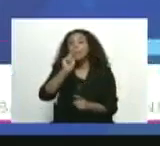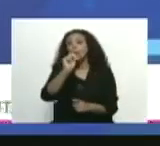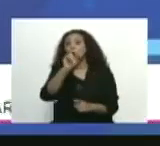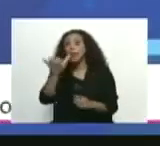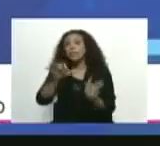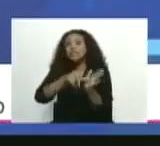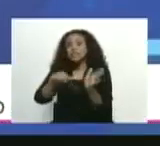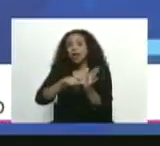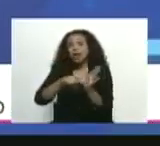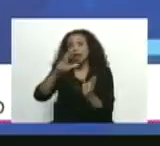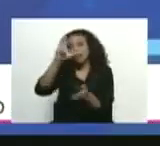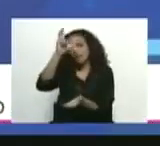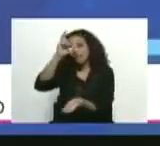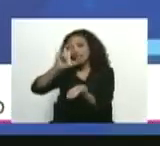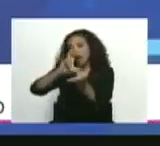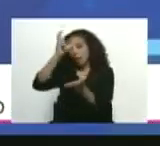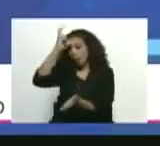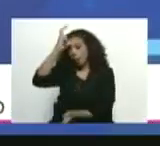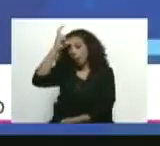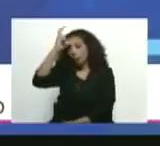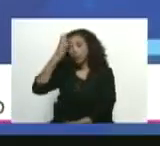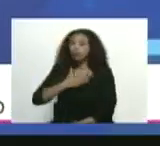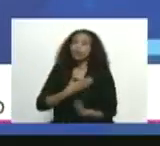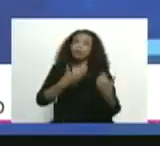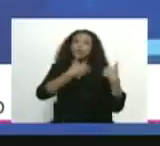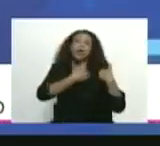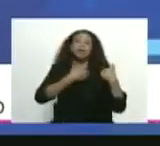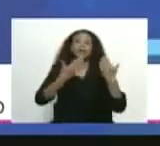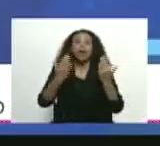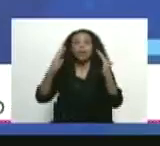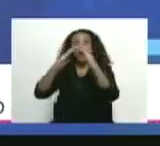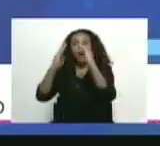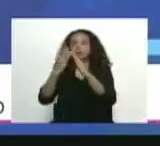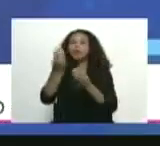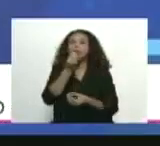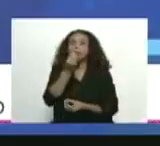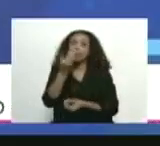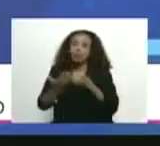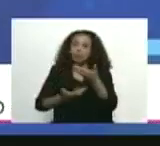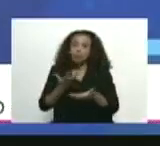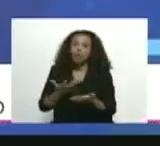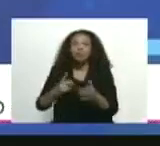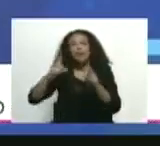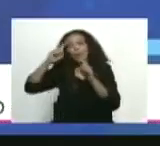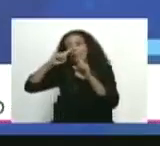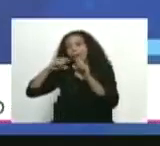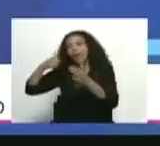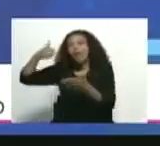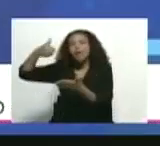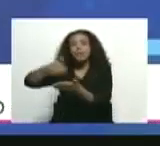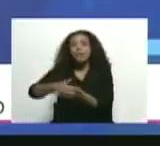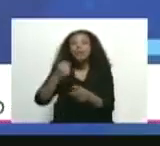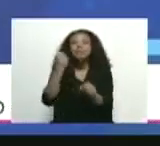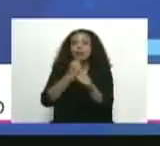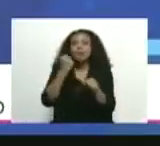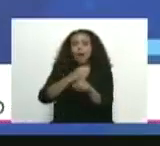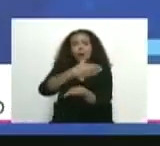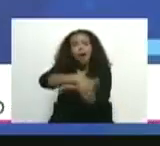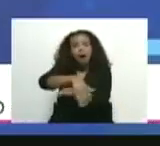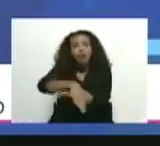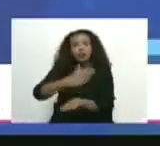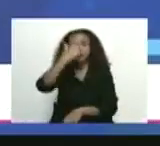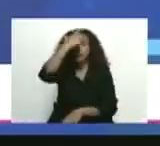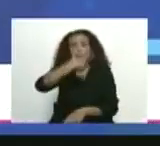también soy responsable de una casa de alimentación, por amor a Chávez. Tengo tiempo haciendo trabajo de calle, soy